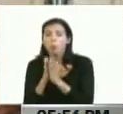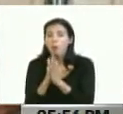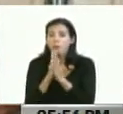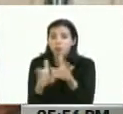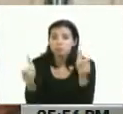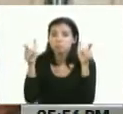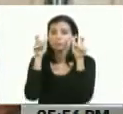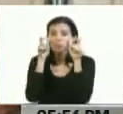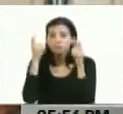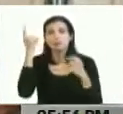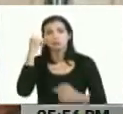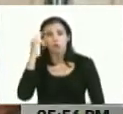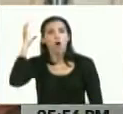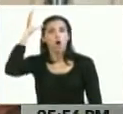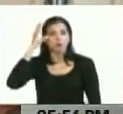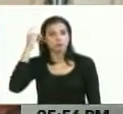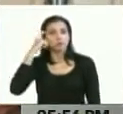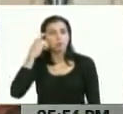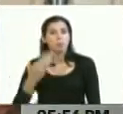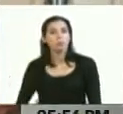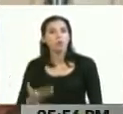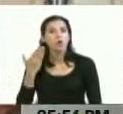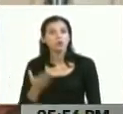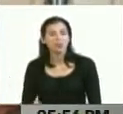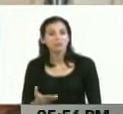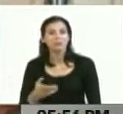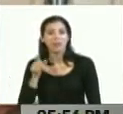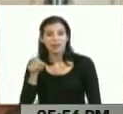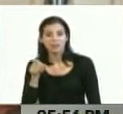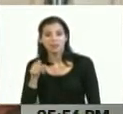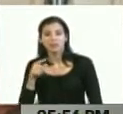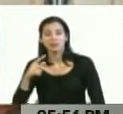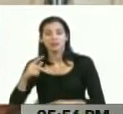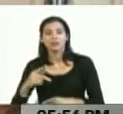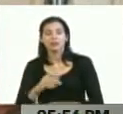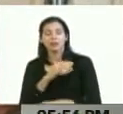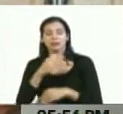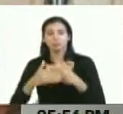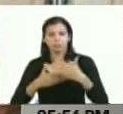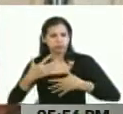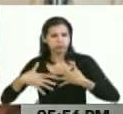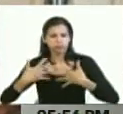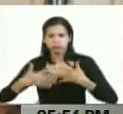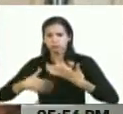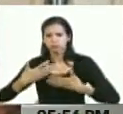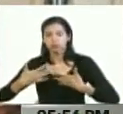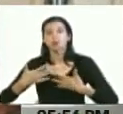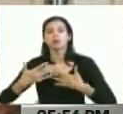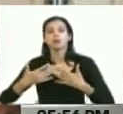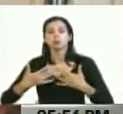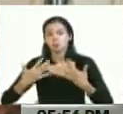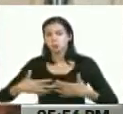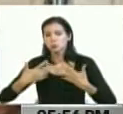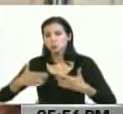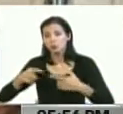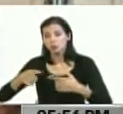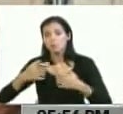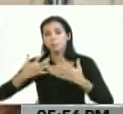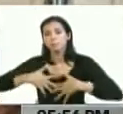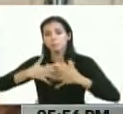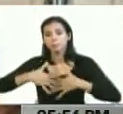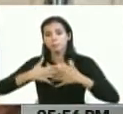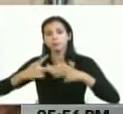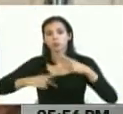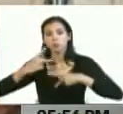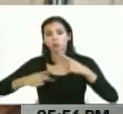están conscientes de la importancia que es la generación tanto hidroeléctrica como termoeléctrica. Entonces estamos preparados para enfrentar